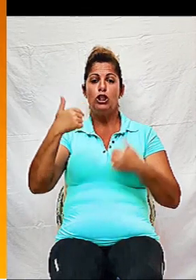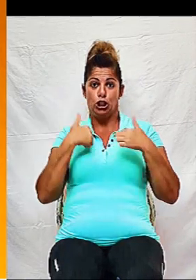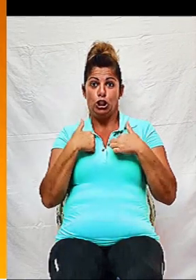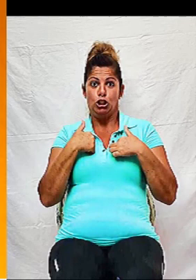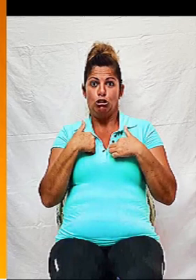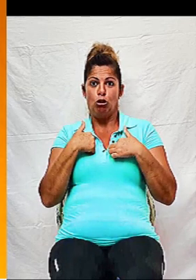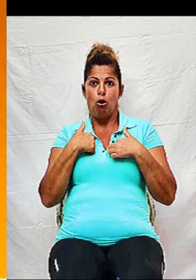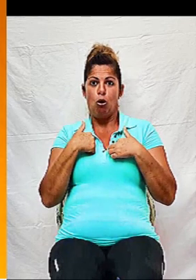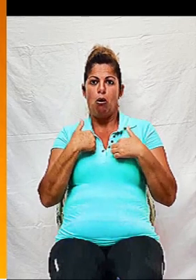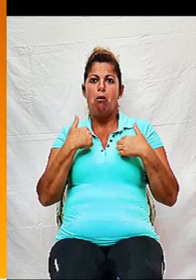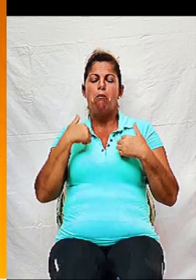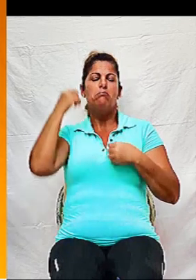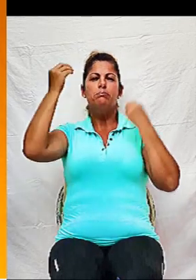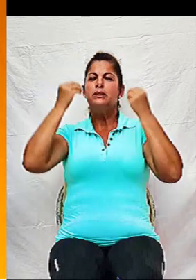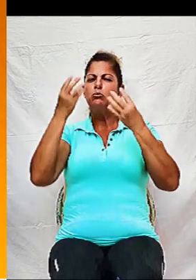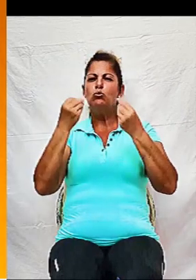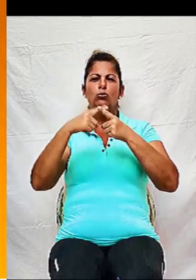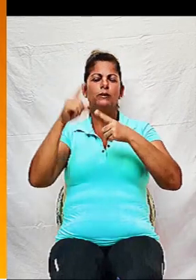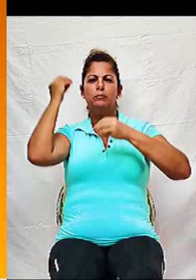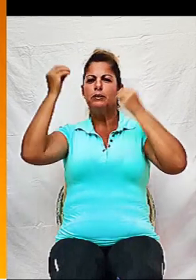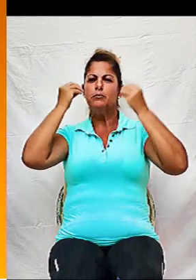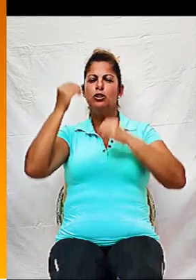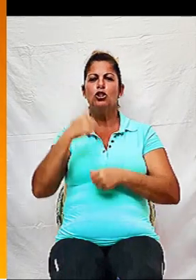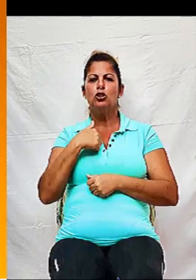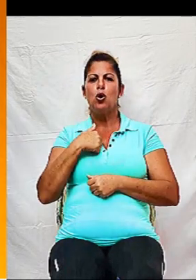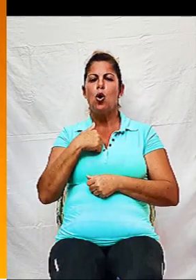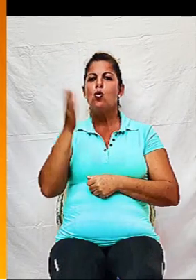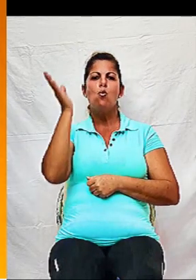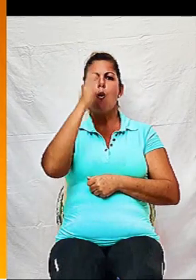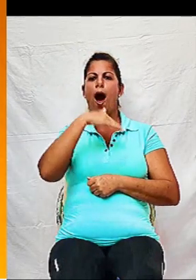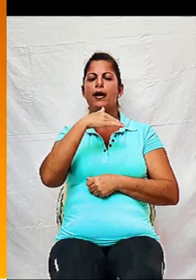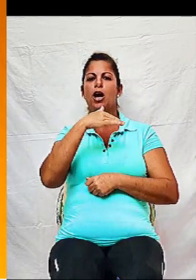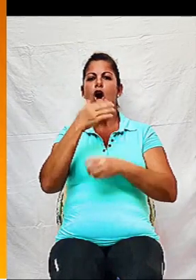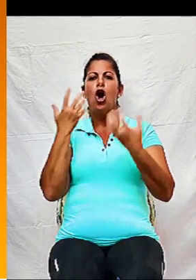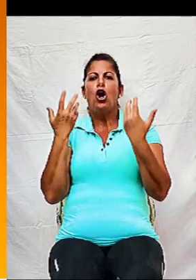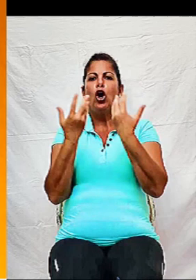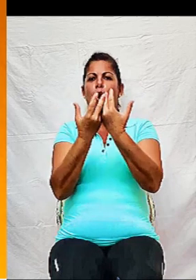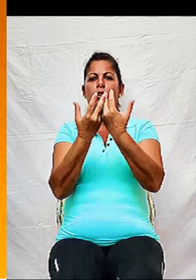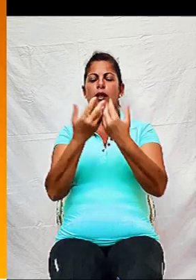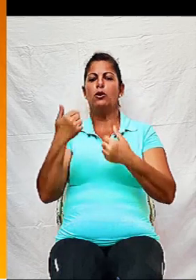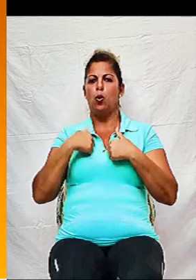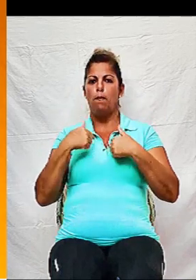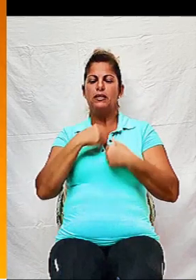Cuando me veo arrastrado por mis pensamientos involuntarios, ¿pierdo